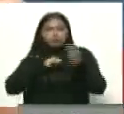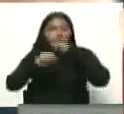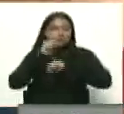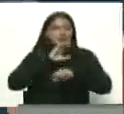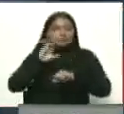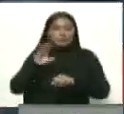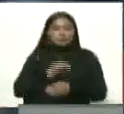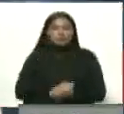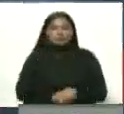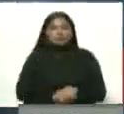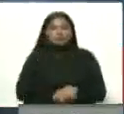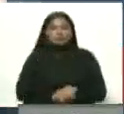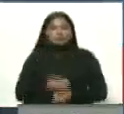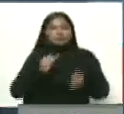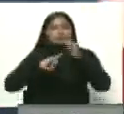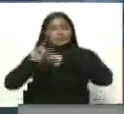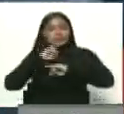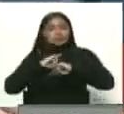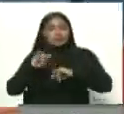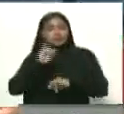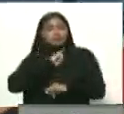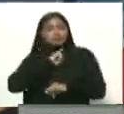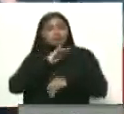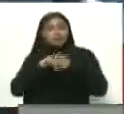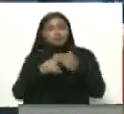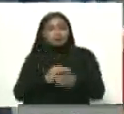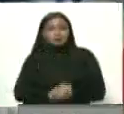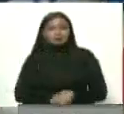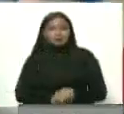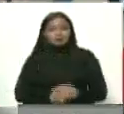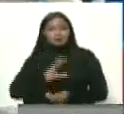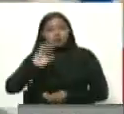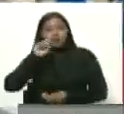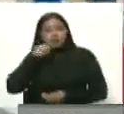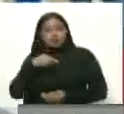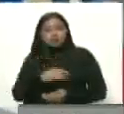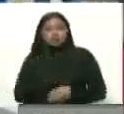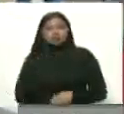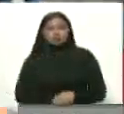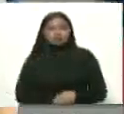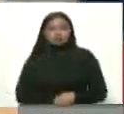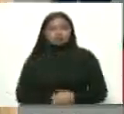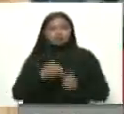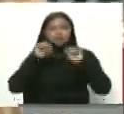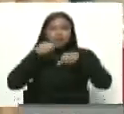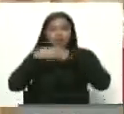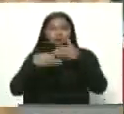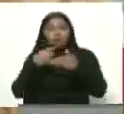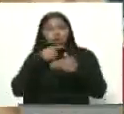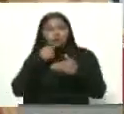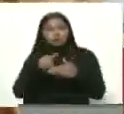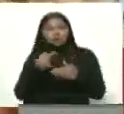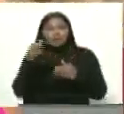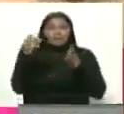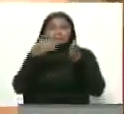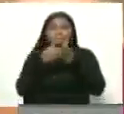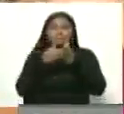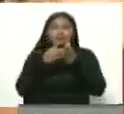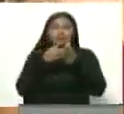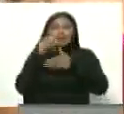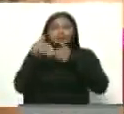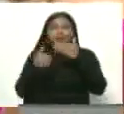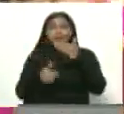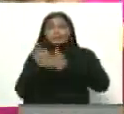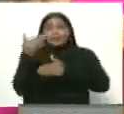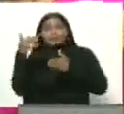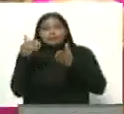patria, la defensa de la identidad, la defensa de la soberanía. Y tú decías 1000, más